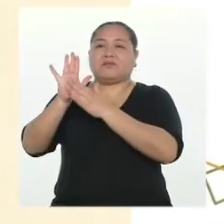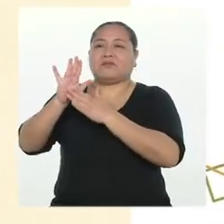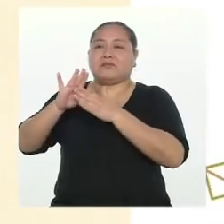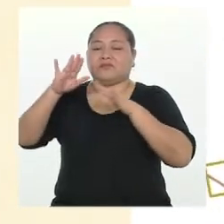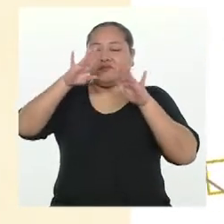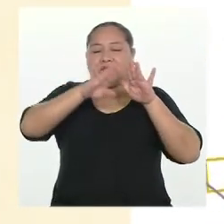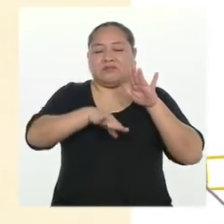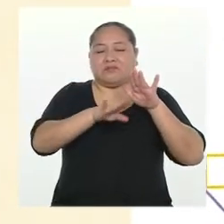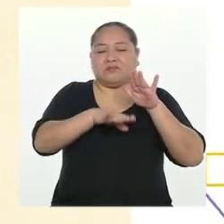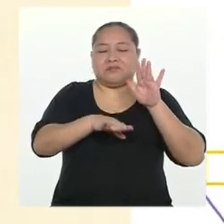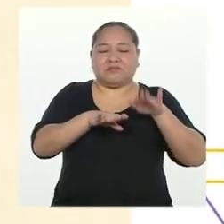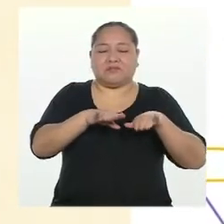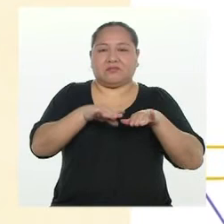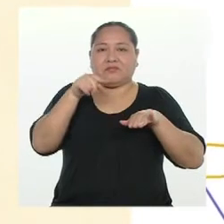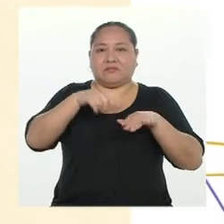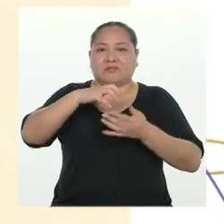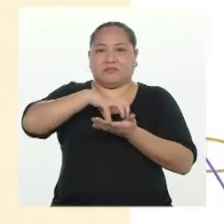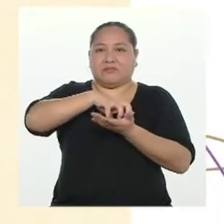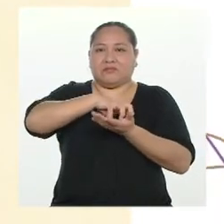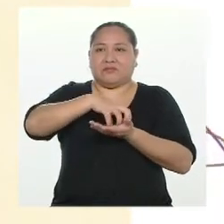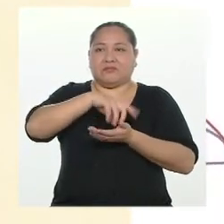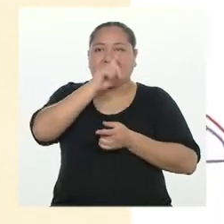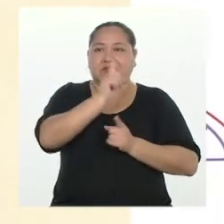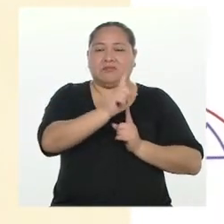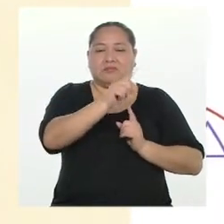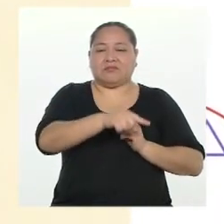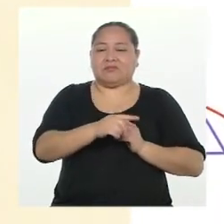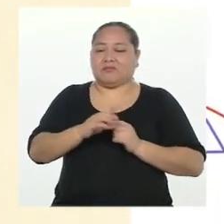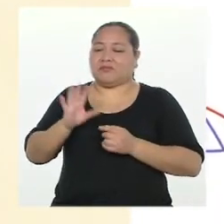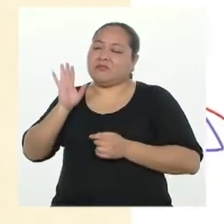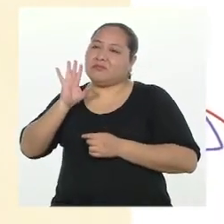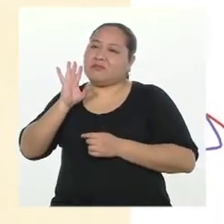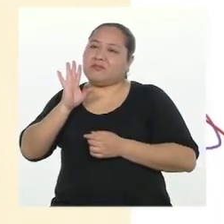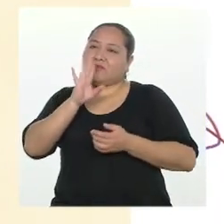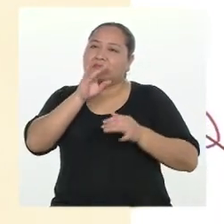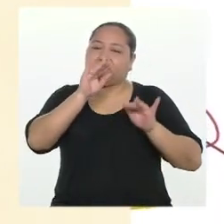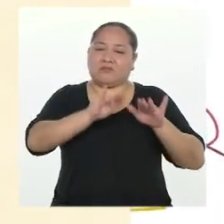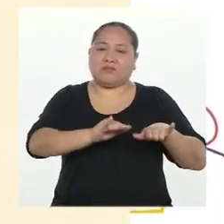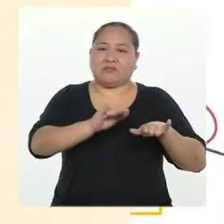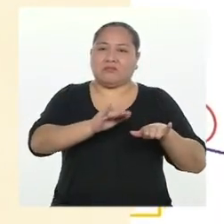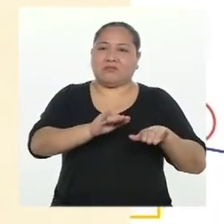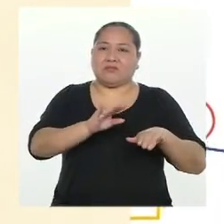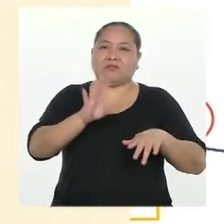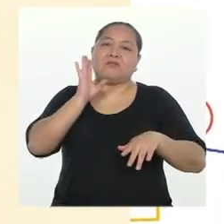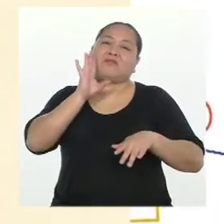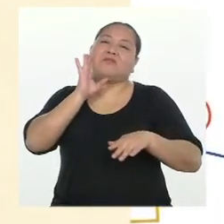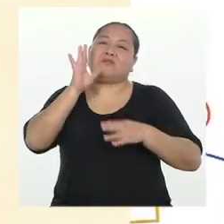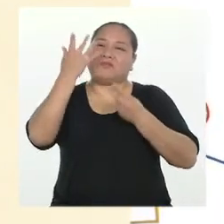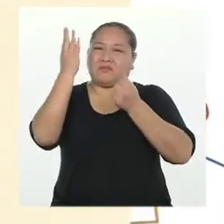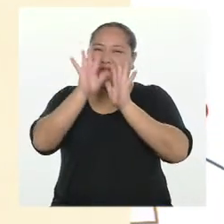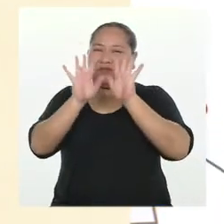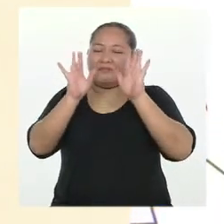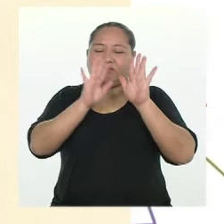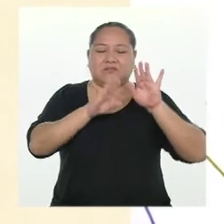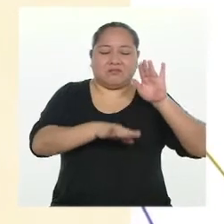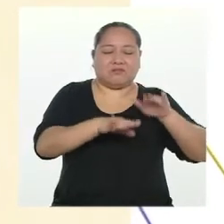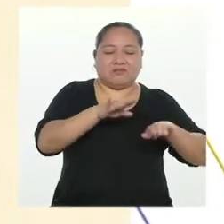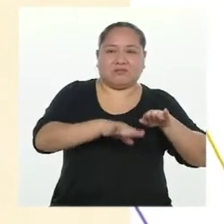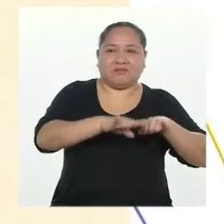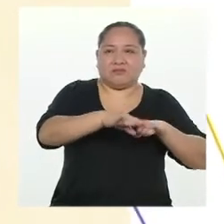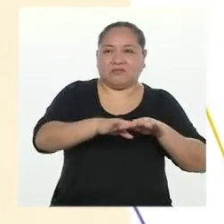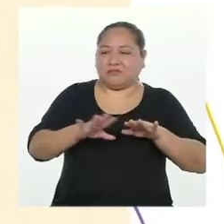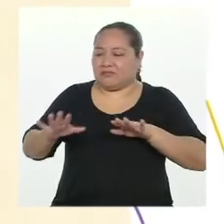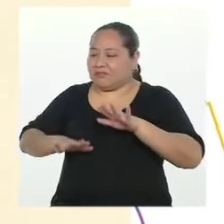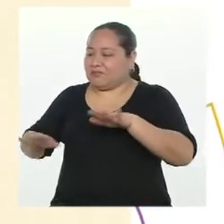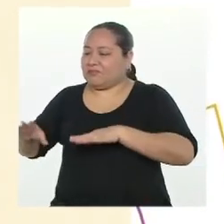la superficie de la gelatina. Frasco 1. Toqué el medio de cultivo con las manos sucias. Para eso toqué